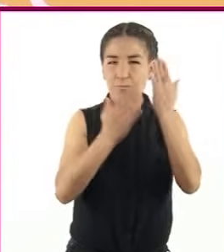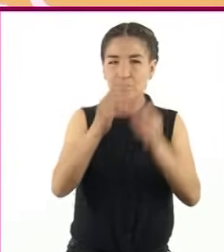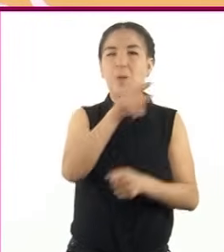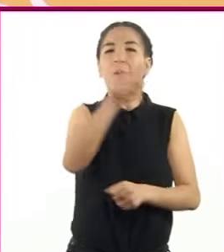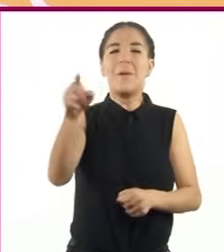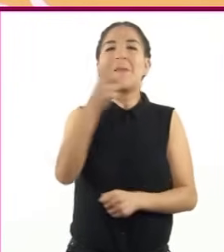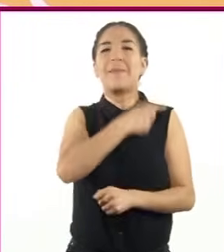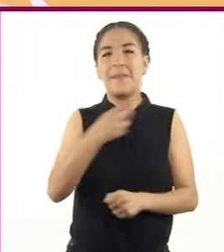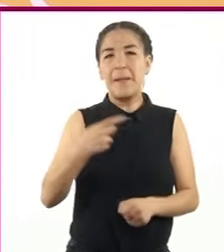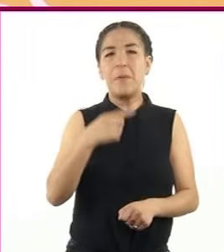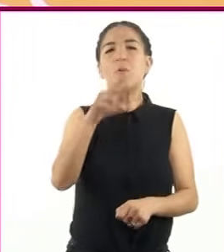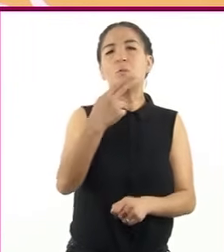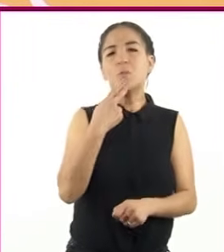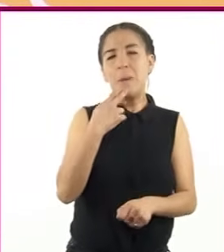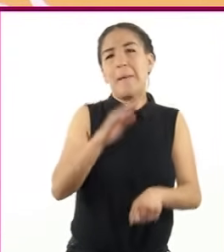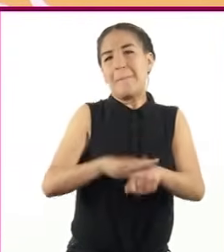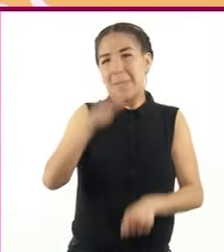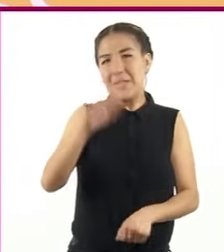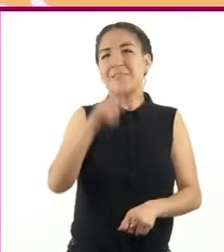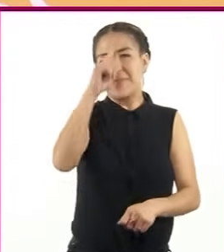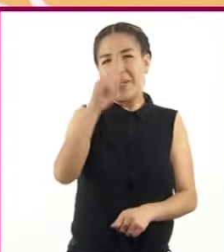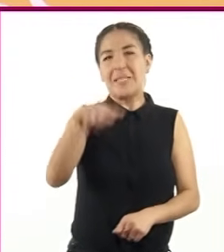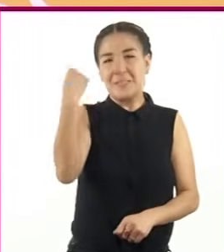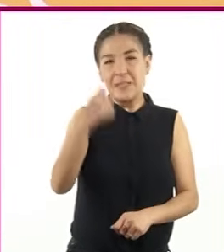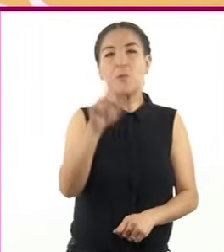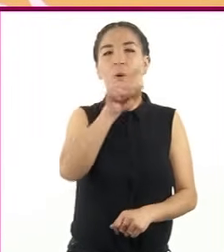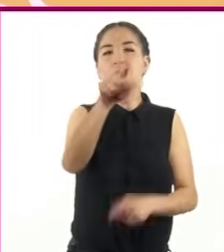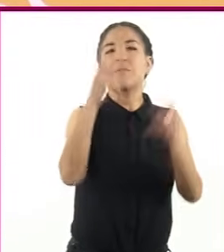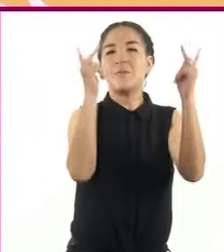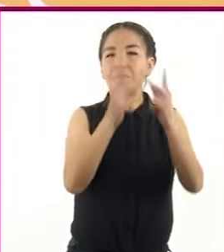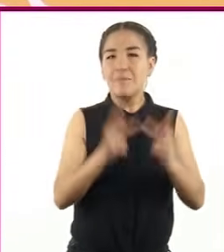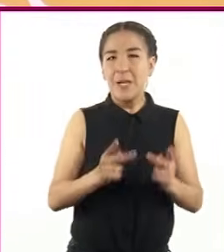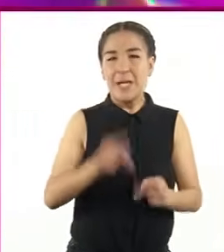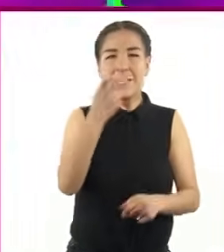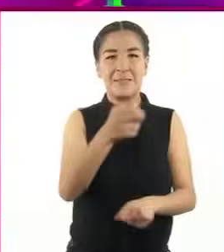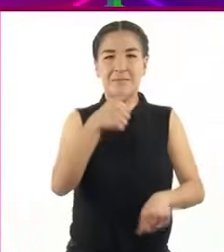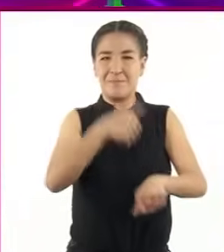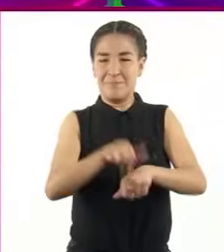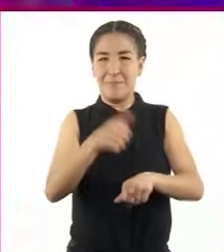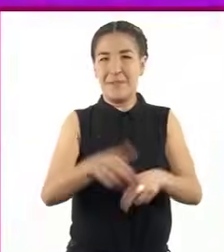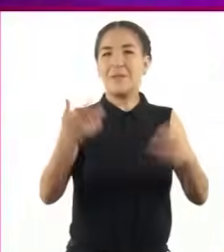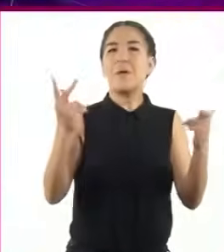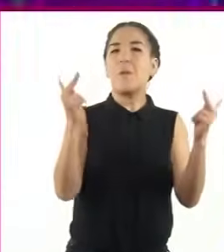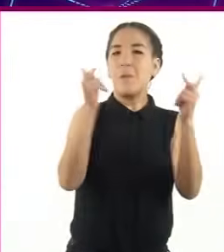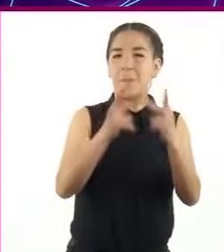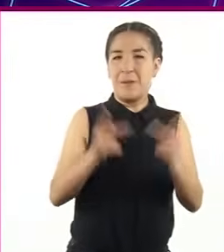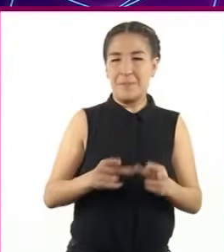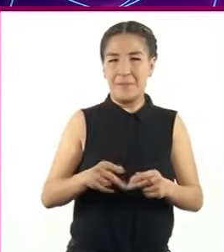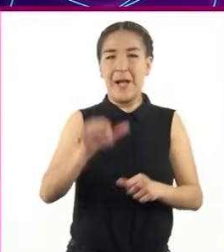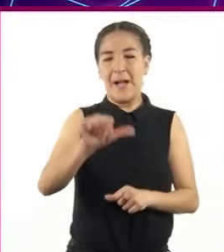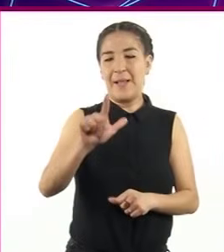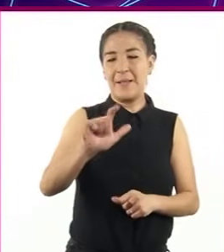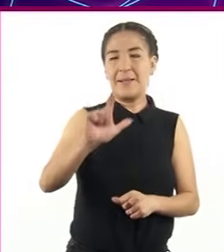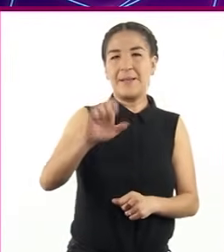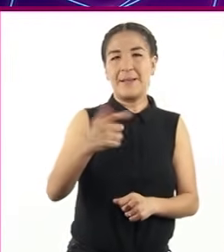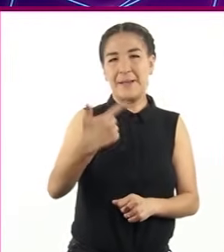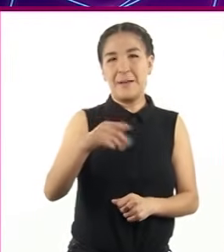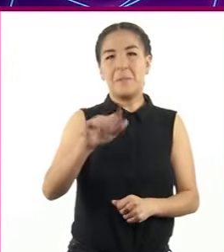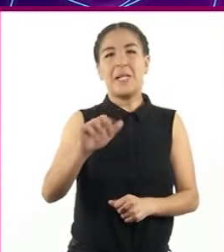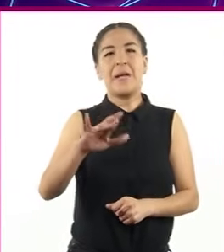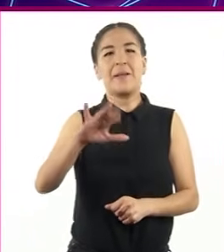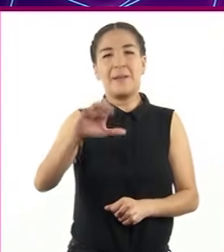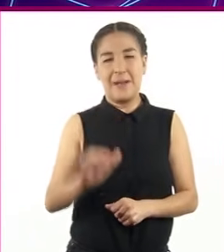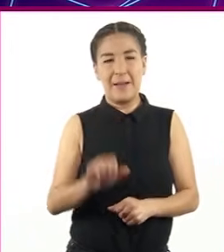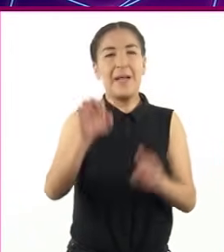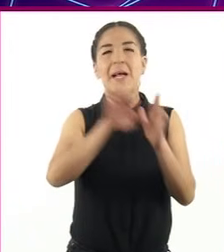método que les resulte más útil a la hora de comparar expresiones algebraicas. Por ejemplo, de la siguiente lista